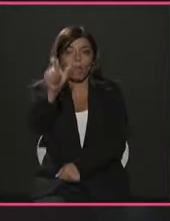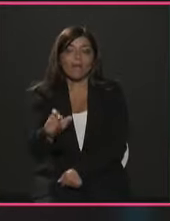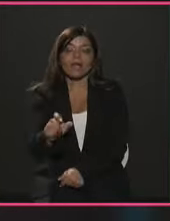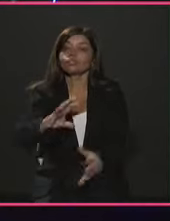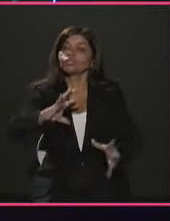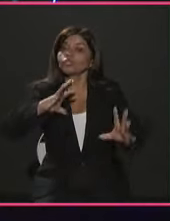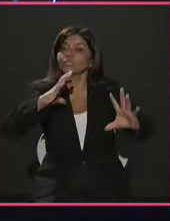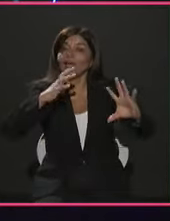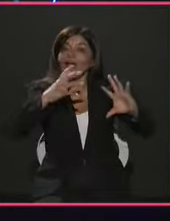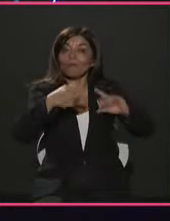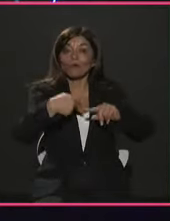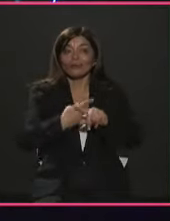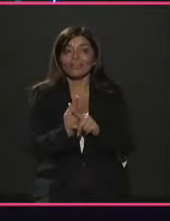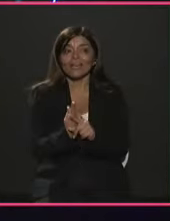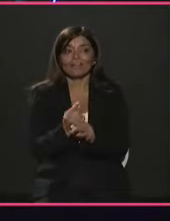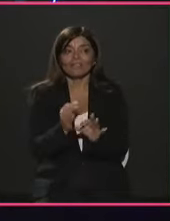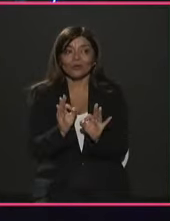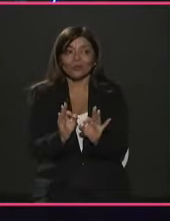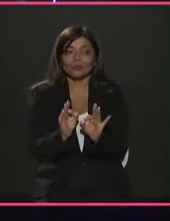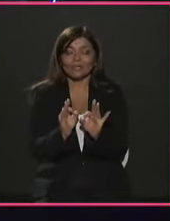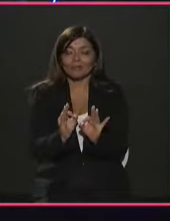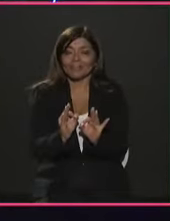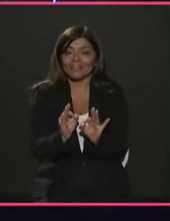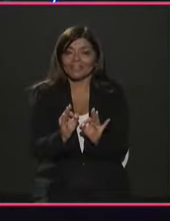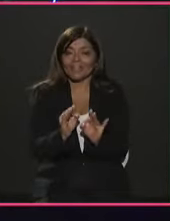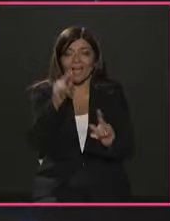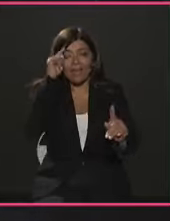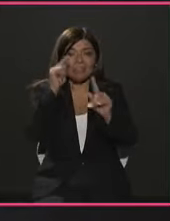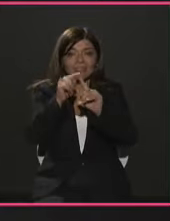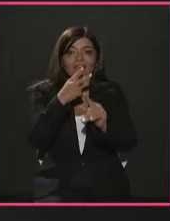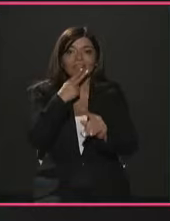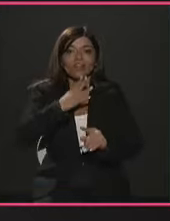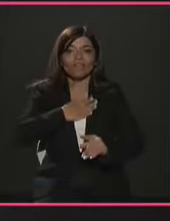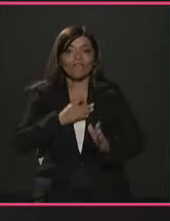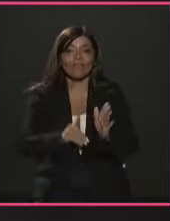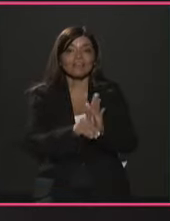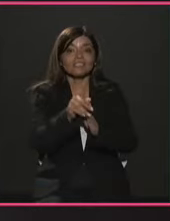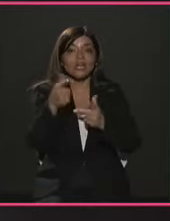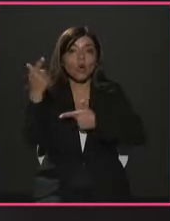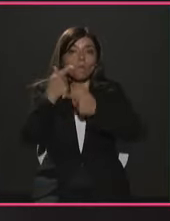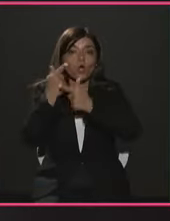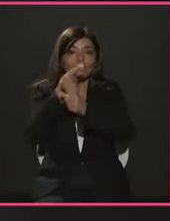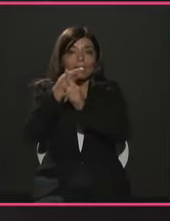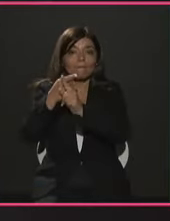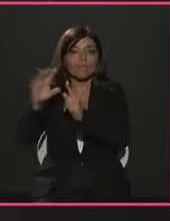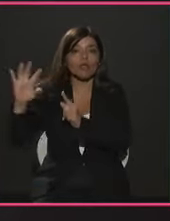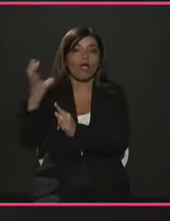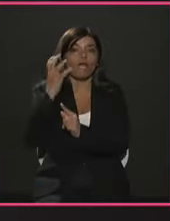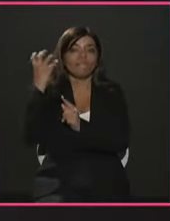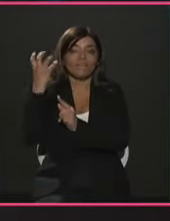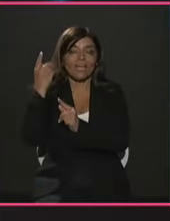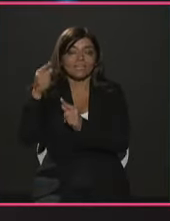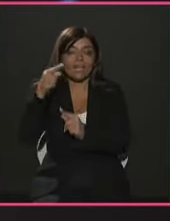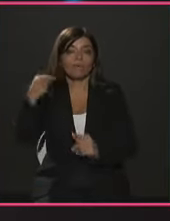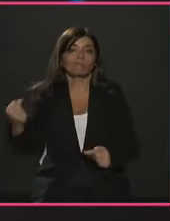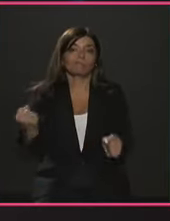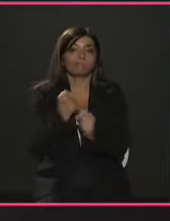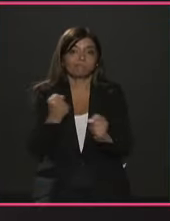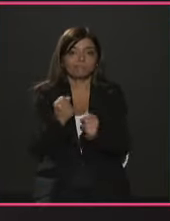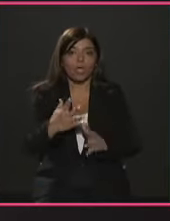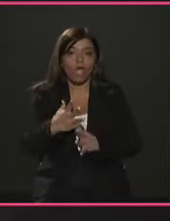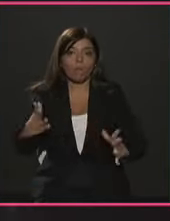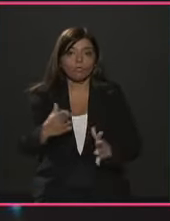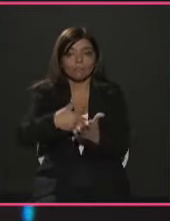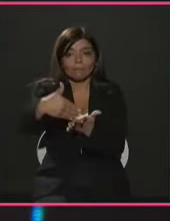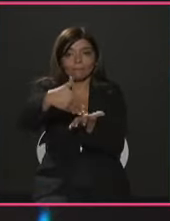talla mundial de nuevo que justamente se dedica o ha dedicado su vida a desarrollar políticas medioambientales que han tenido impacto en millones